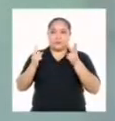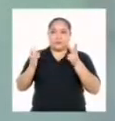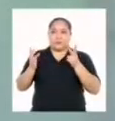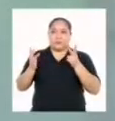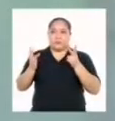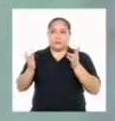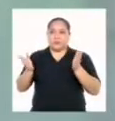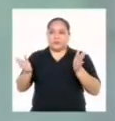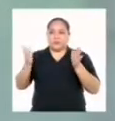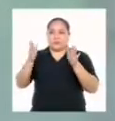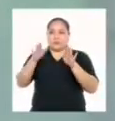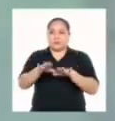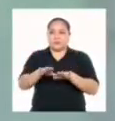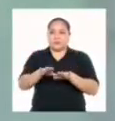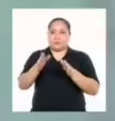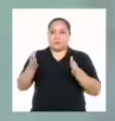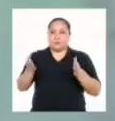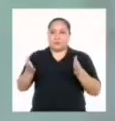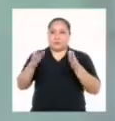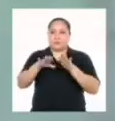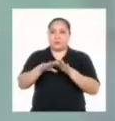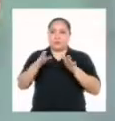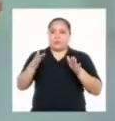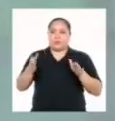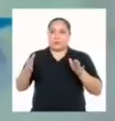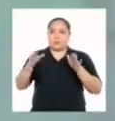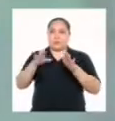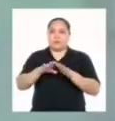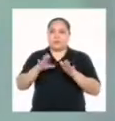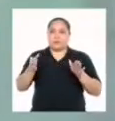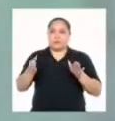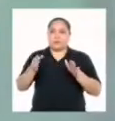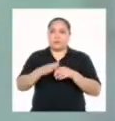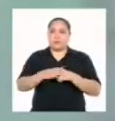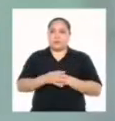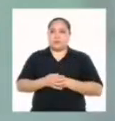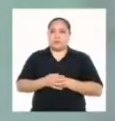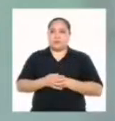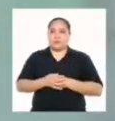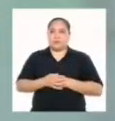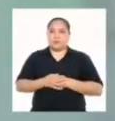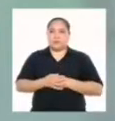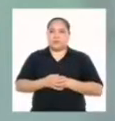línea como eje para doblar el papel hacia adentro.